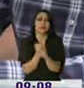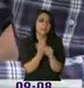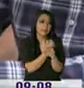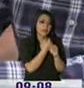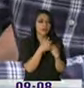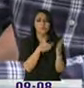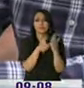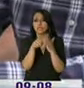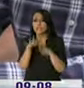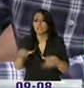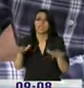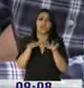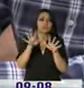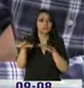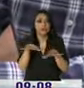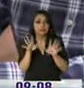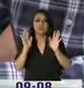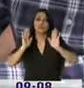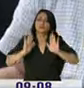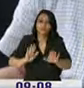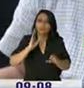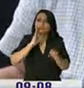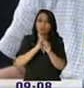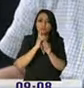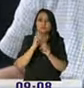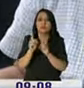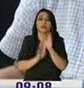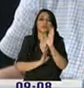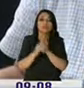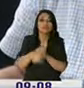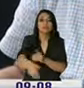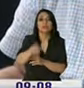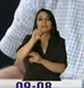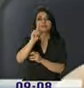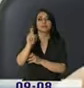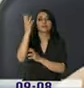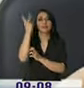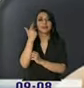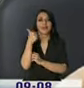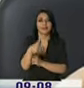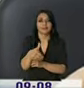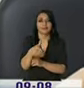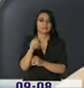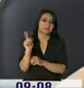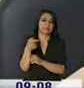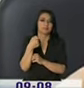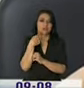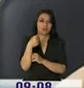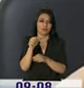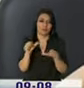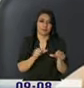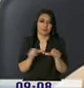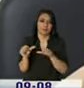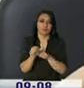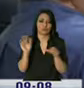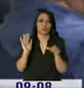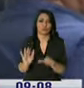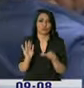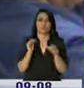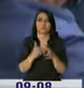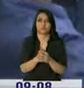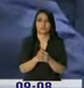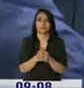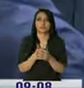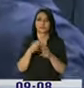ministerios, las acciones prioritarias a desarrollarse en los 100 primeros días de gestión administrativa. Durante la cita se